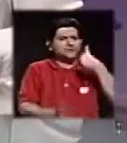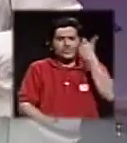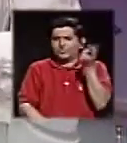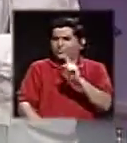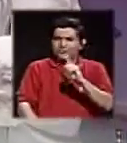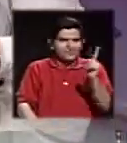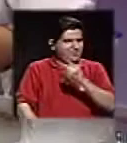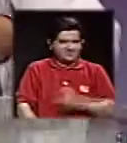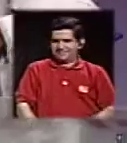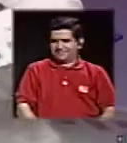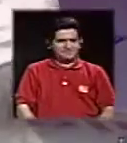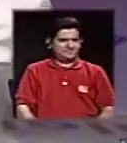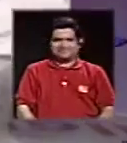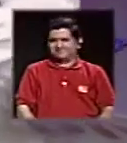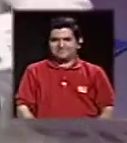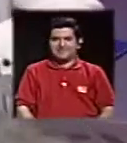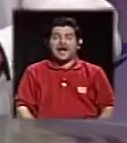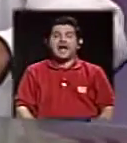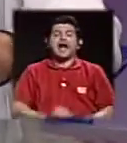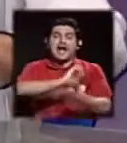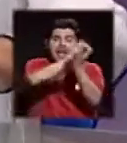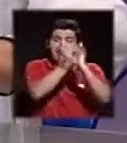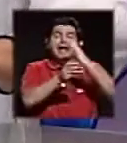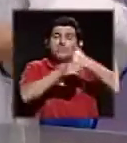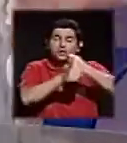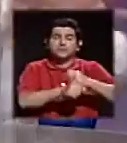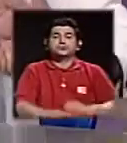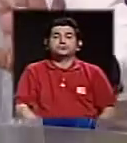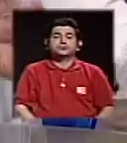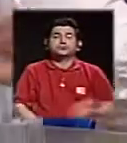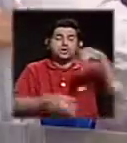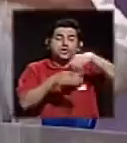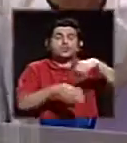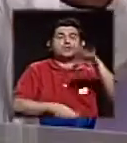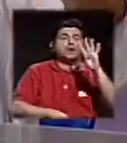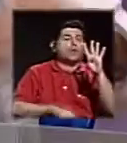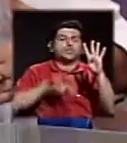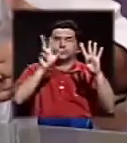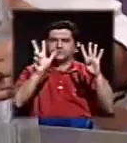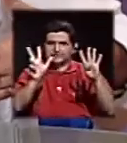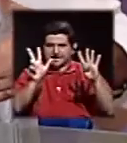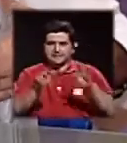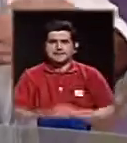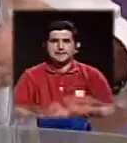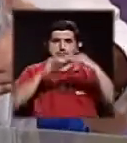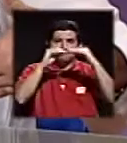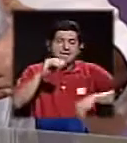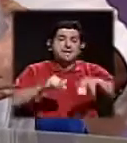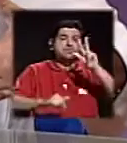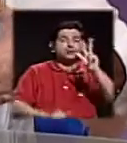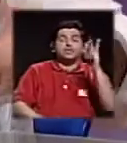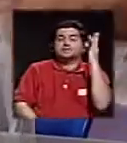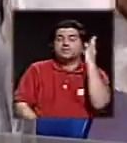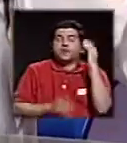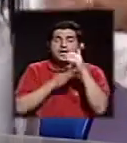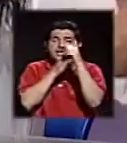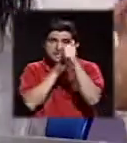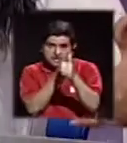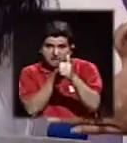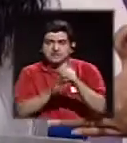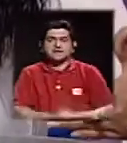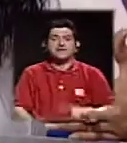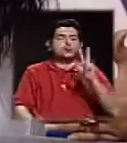entonces por eso es que la reforma que se hizo contempla el 43 o sea un mínimo de 3 mujeres encabezando